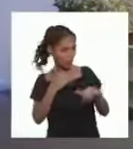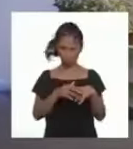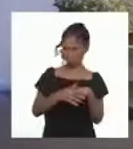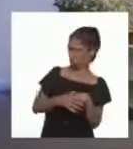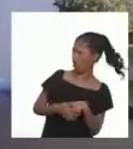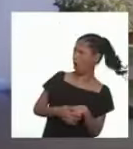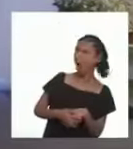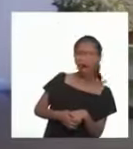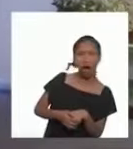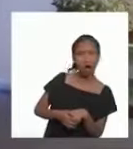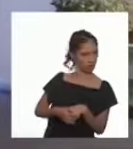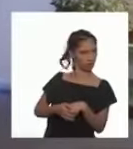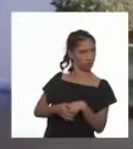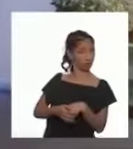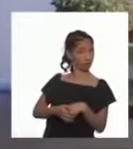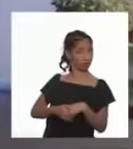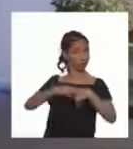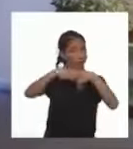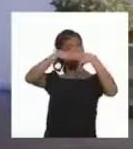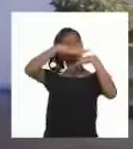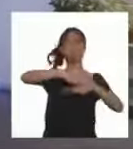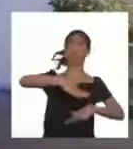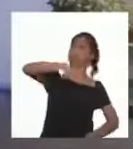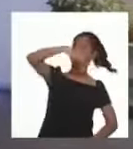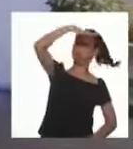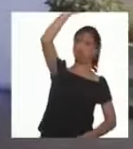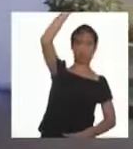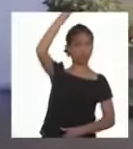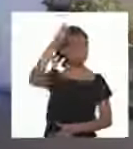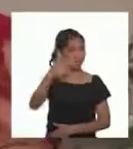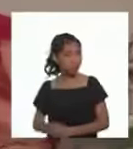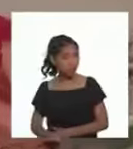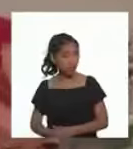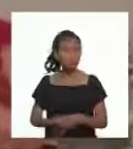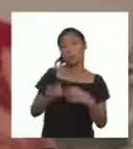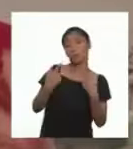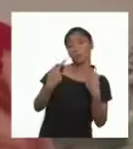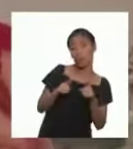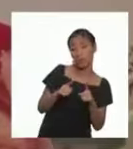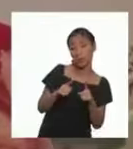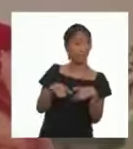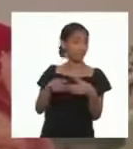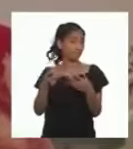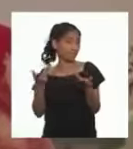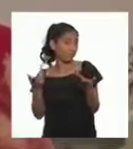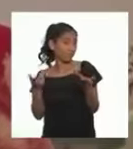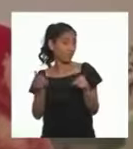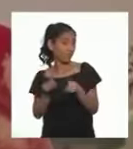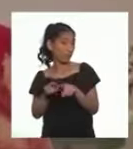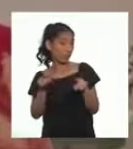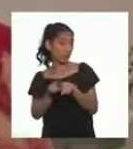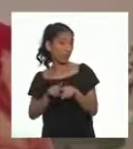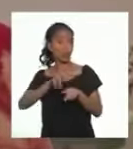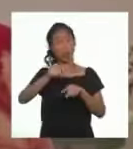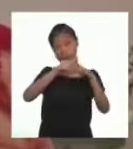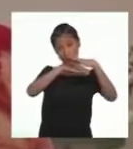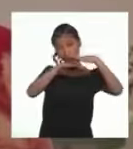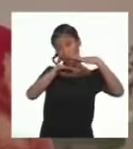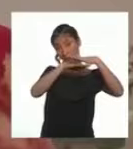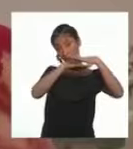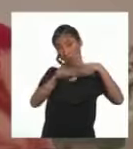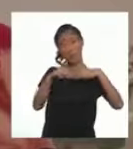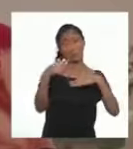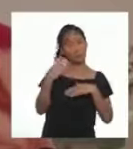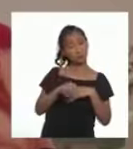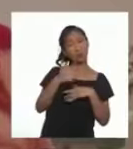¡Ah! ¡Eso es muy alto! Pero por el otro lado cae desde un poco más abajo. Desde